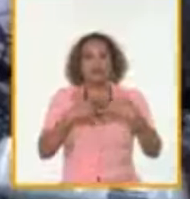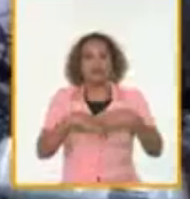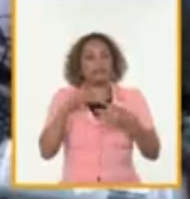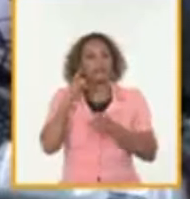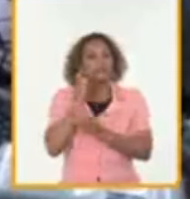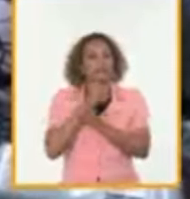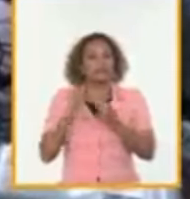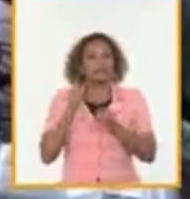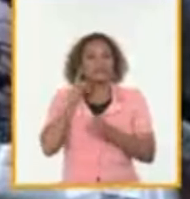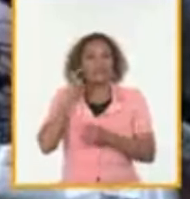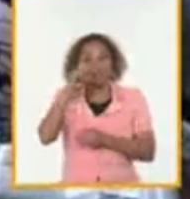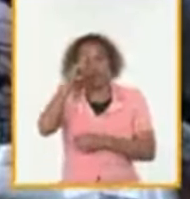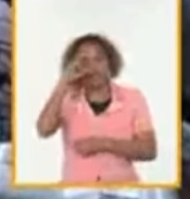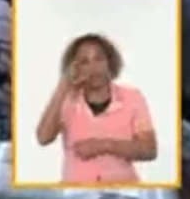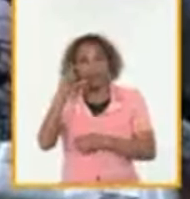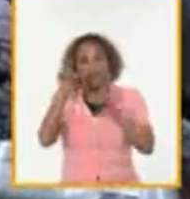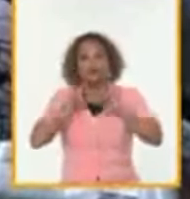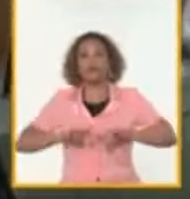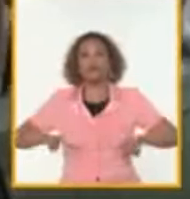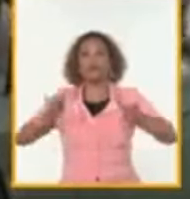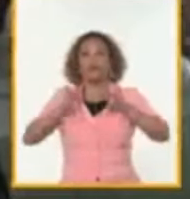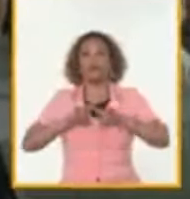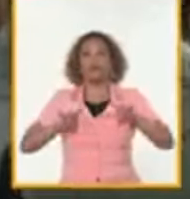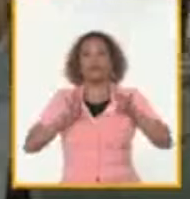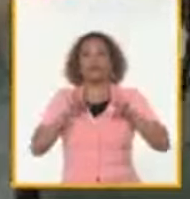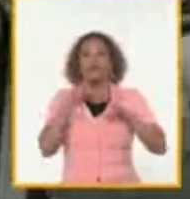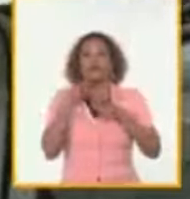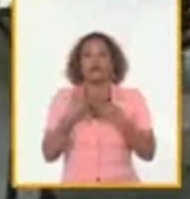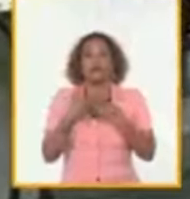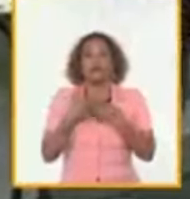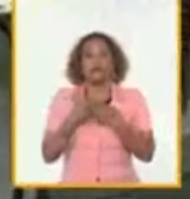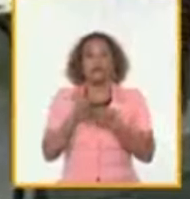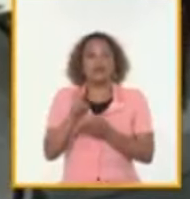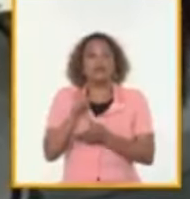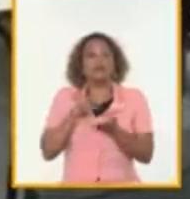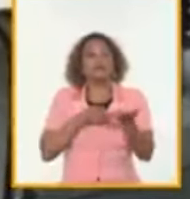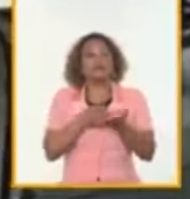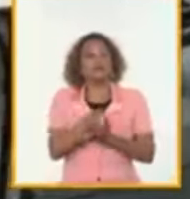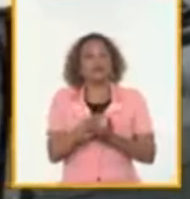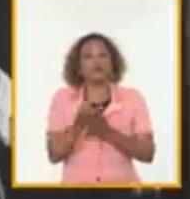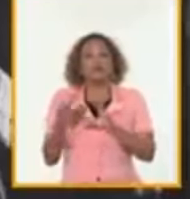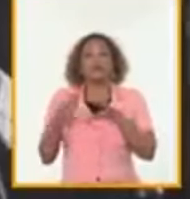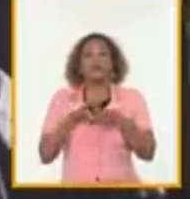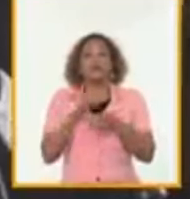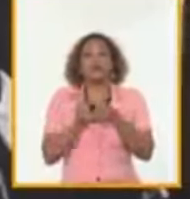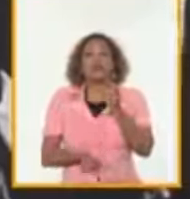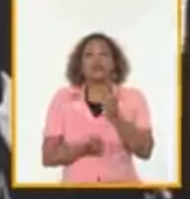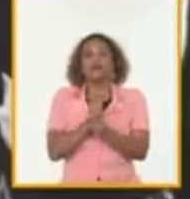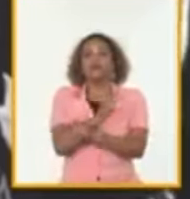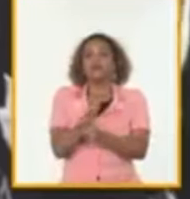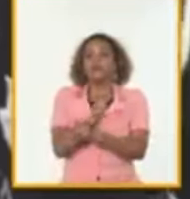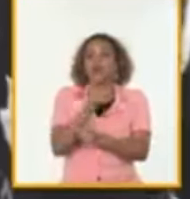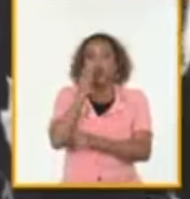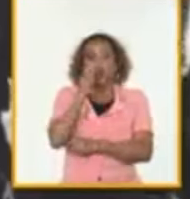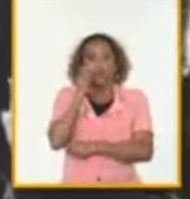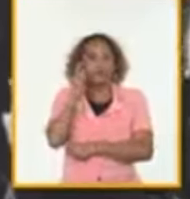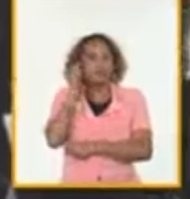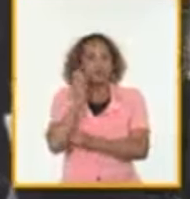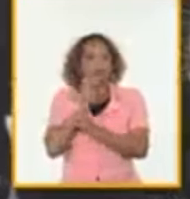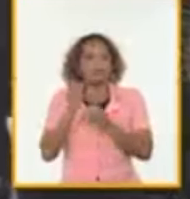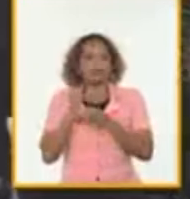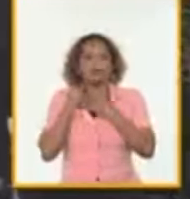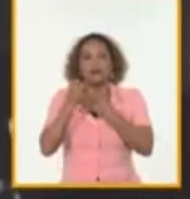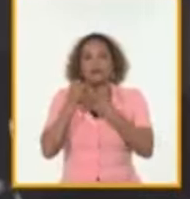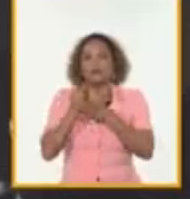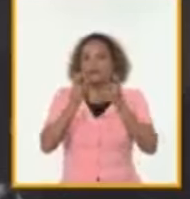Clara tiena su universidad la más multidisciplinaria del país que sigue la línea de formar hombres y mujeres de ciencia con importantes aportes